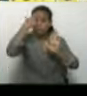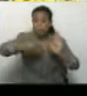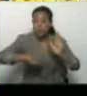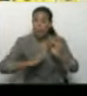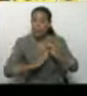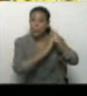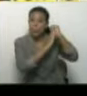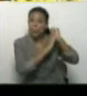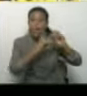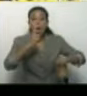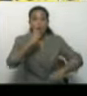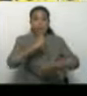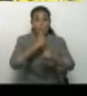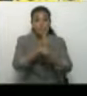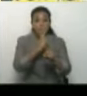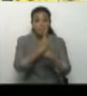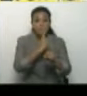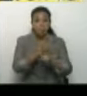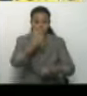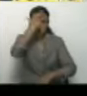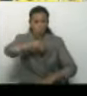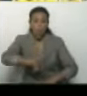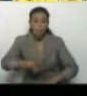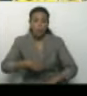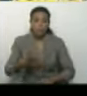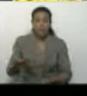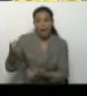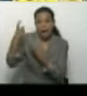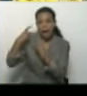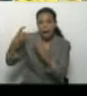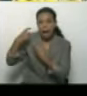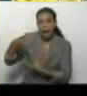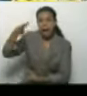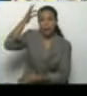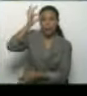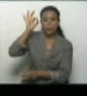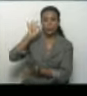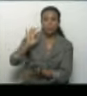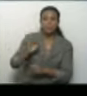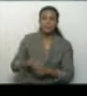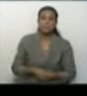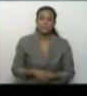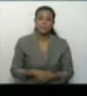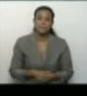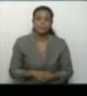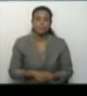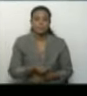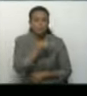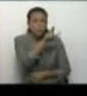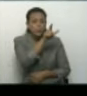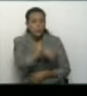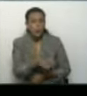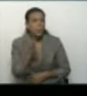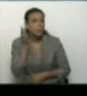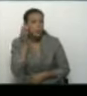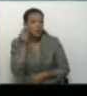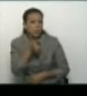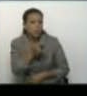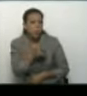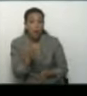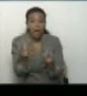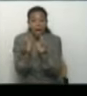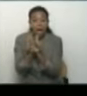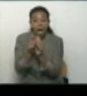como competidora. Y así mis mentores me pudieron escoger. Mira, Marcela, a tu lado